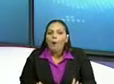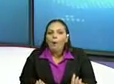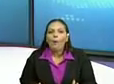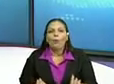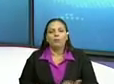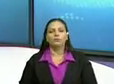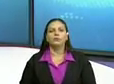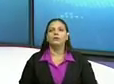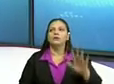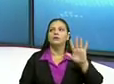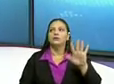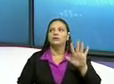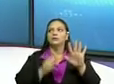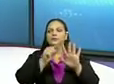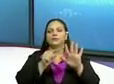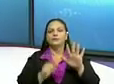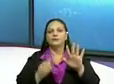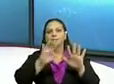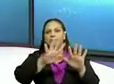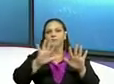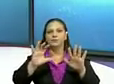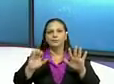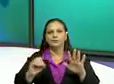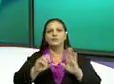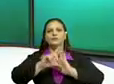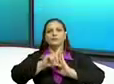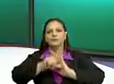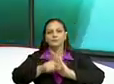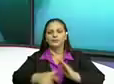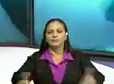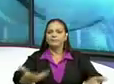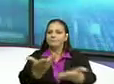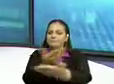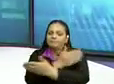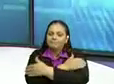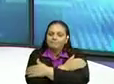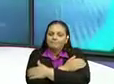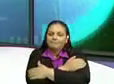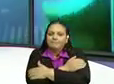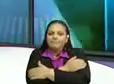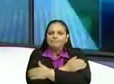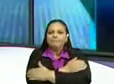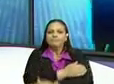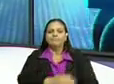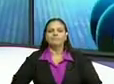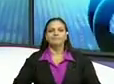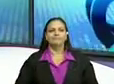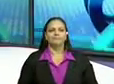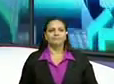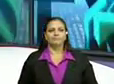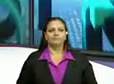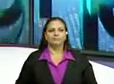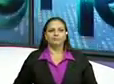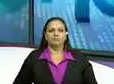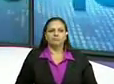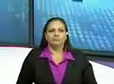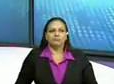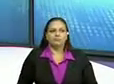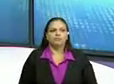5:50. Un abrazo para todos y que tengan un excelente inicio de este viernes. Bueno, y las cámaras